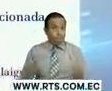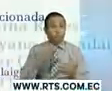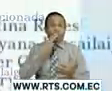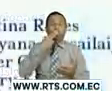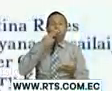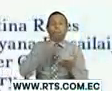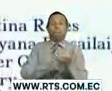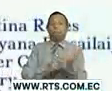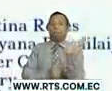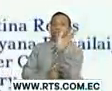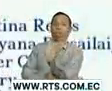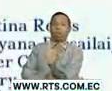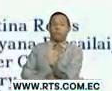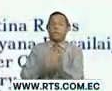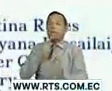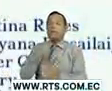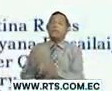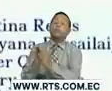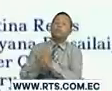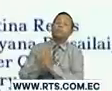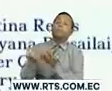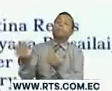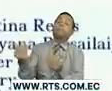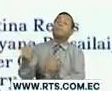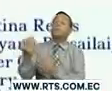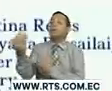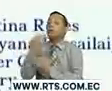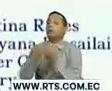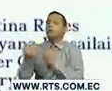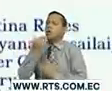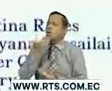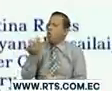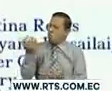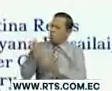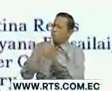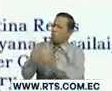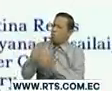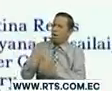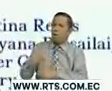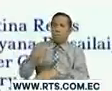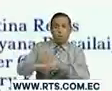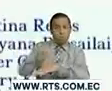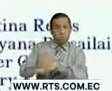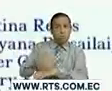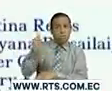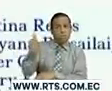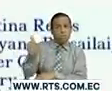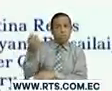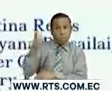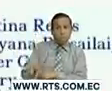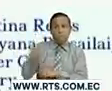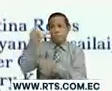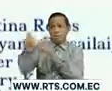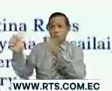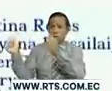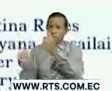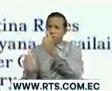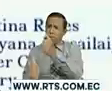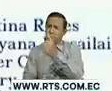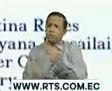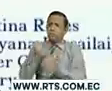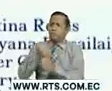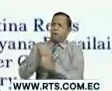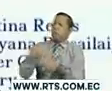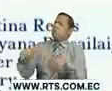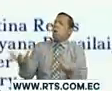Morales las debidas explicaciones sobre los graves hechos que se le imputan a él y a su círculo cercano, o de ser el caso que